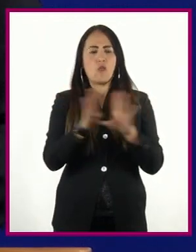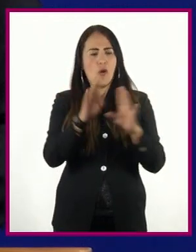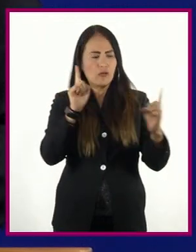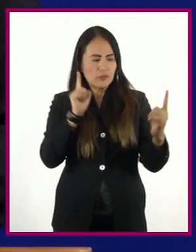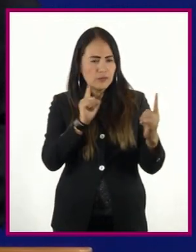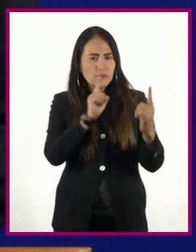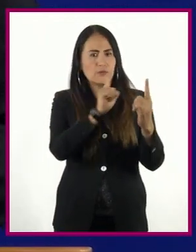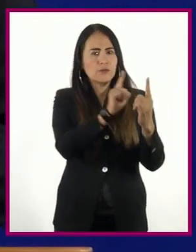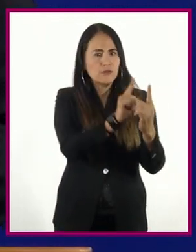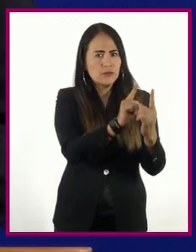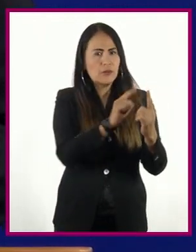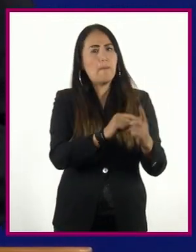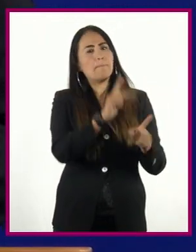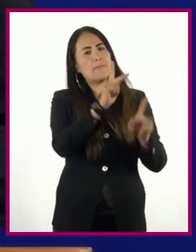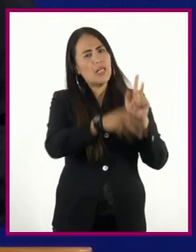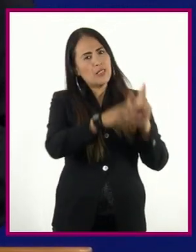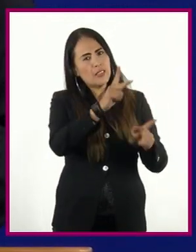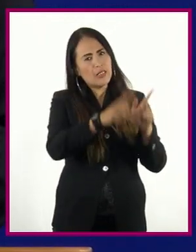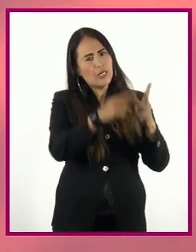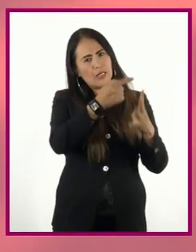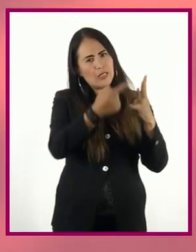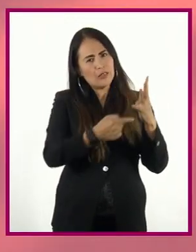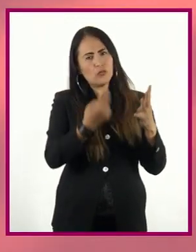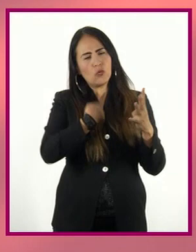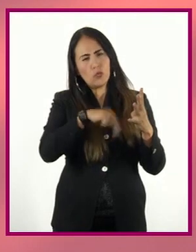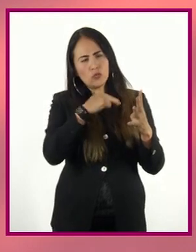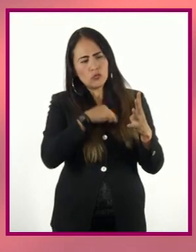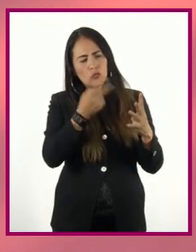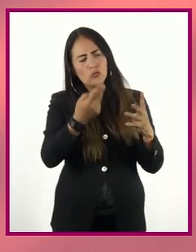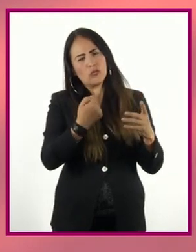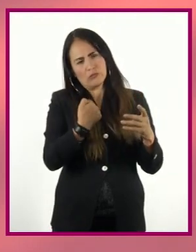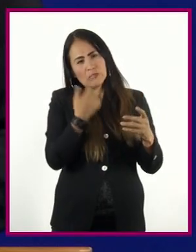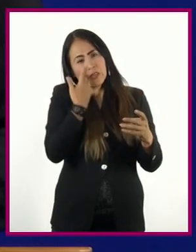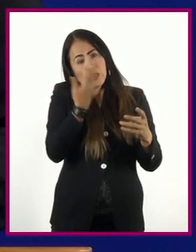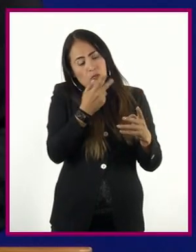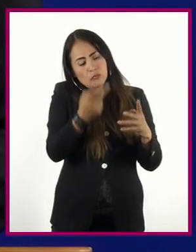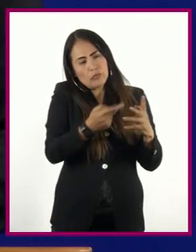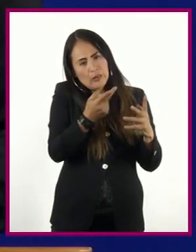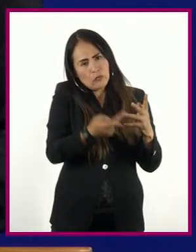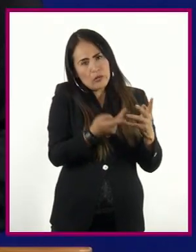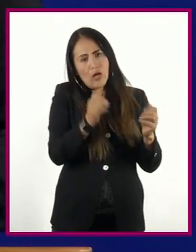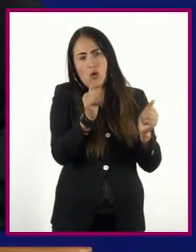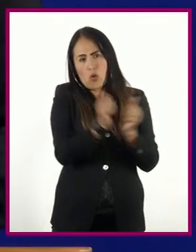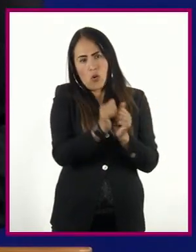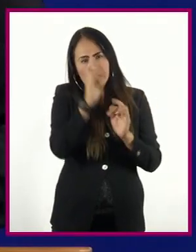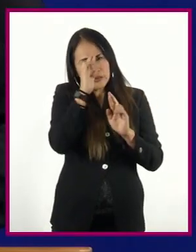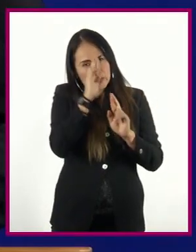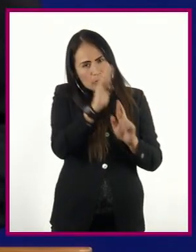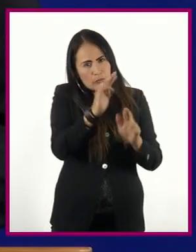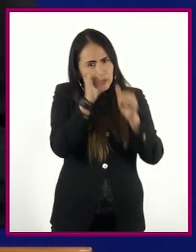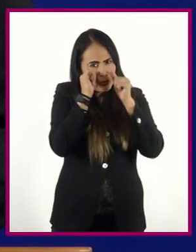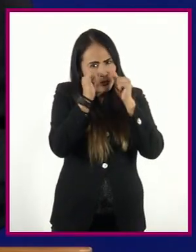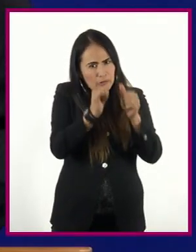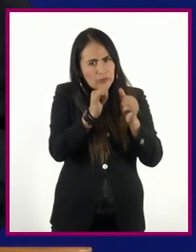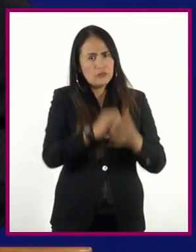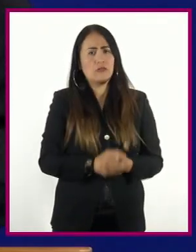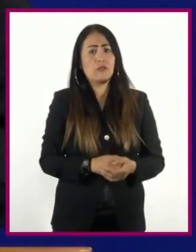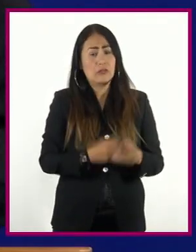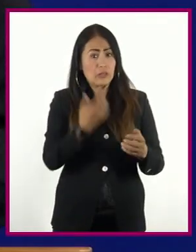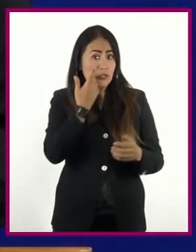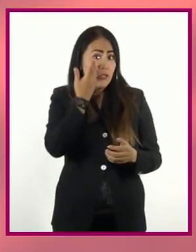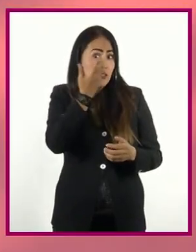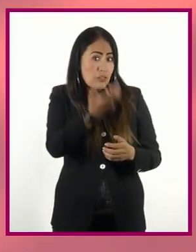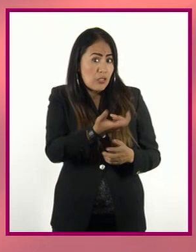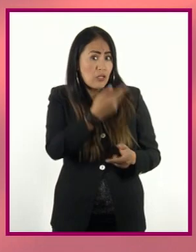esas personas, hablarles de lo que queremos exponer y preguntarles de una forma muy atenta si le gustaría ser